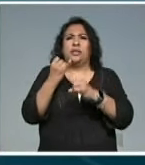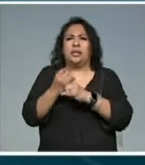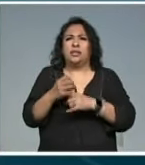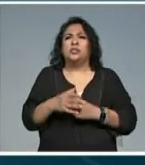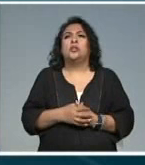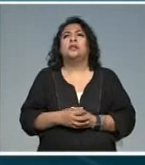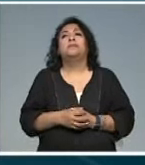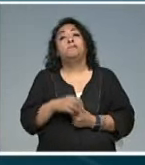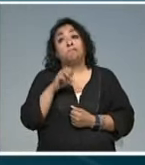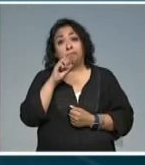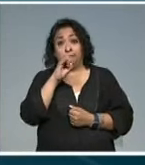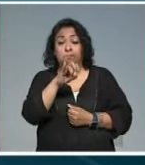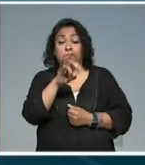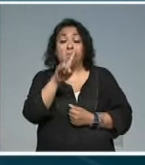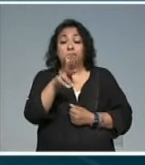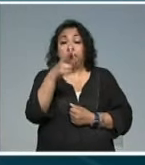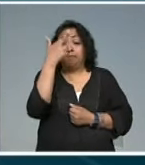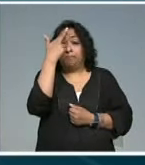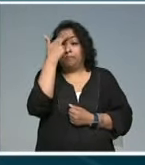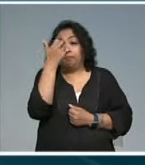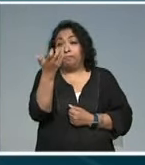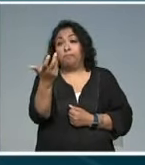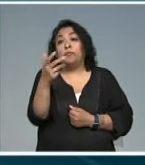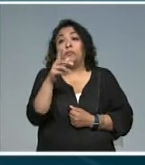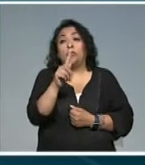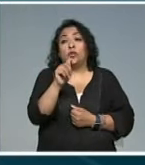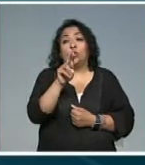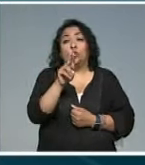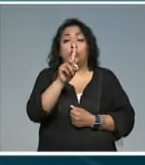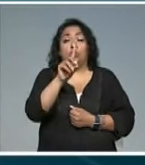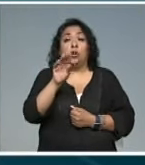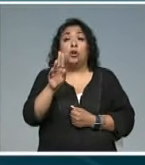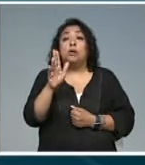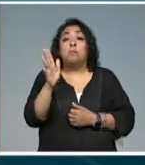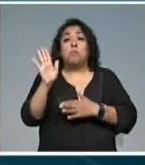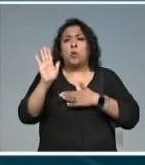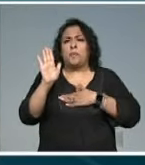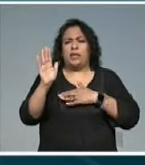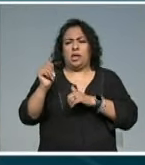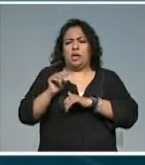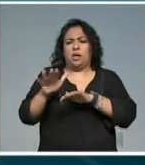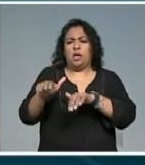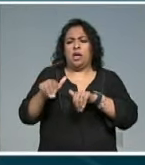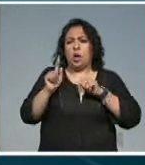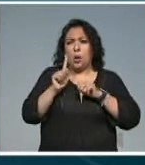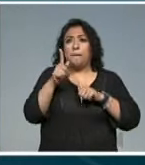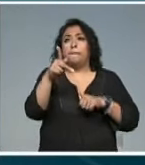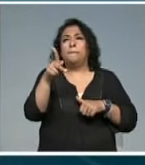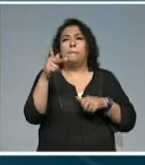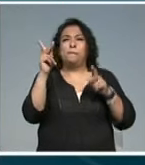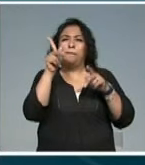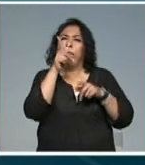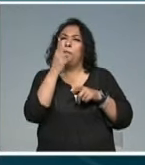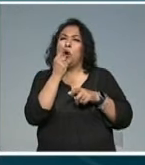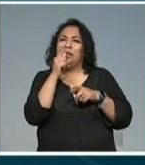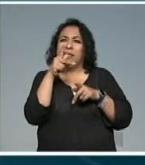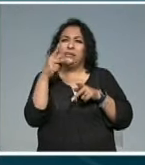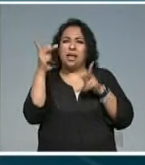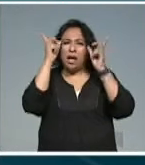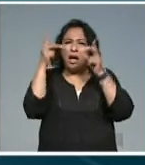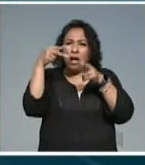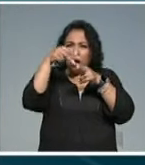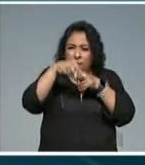Iliana. Sí, sin duda, y bueno, Justin Trudeau ha prometido que no sacará el ejército, pero por ejemplo la policía montada y la propia